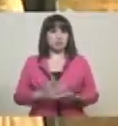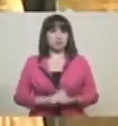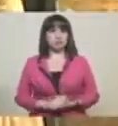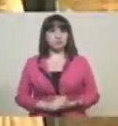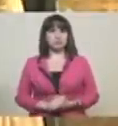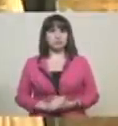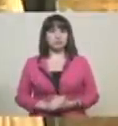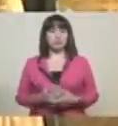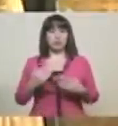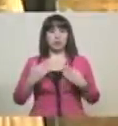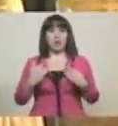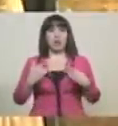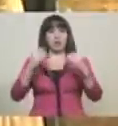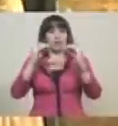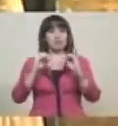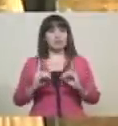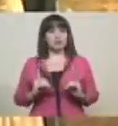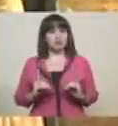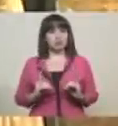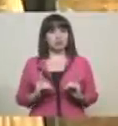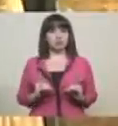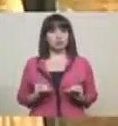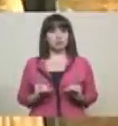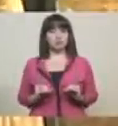he decidido y orientado